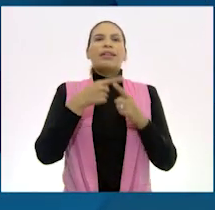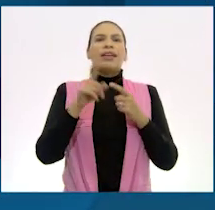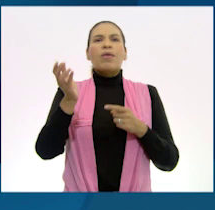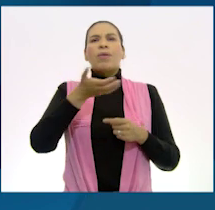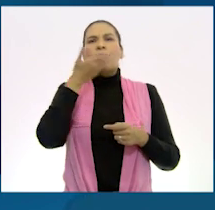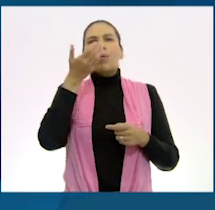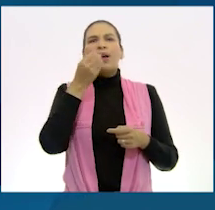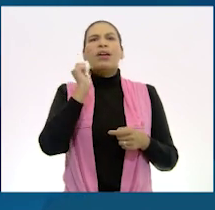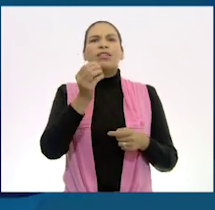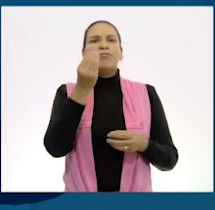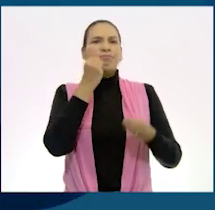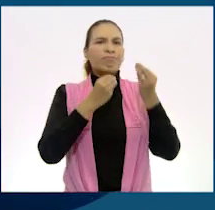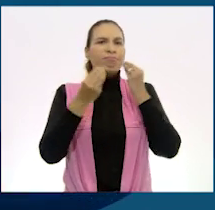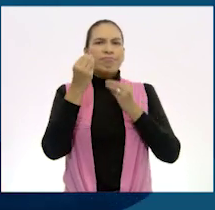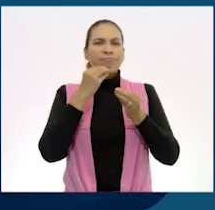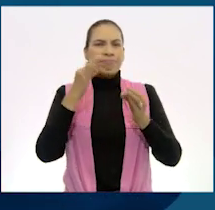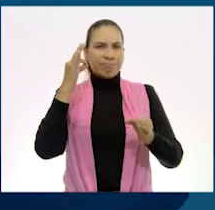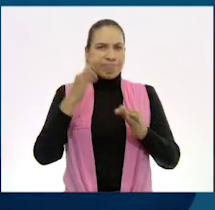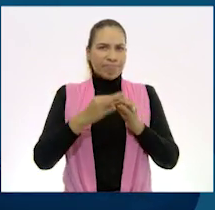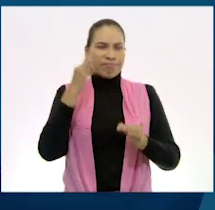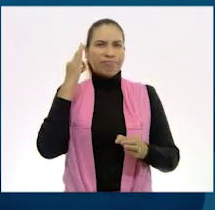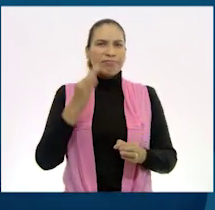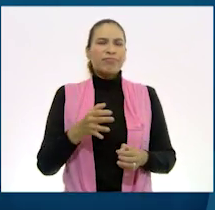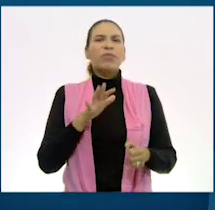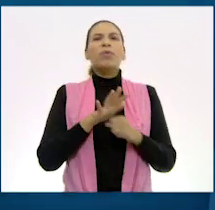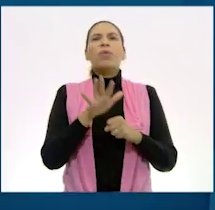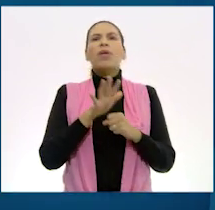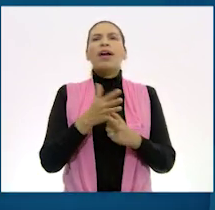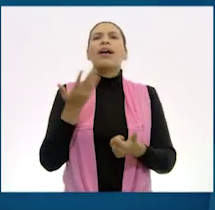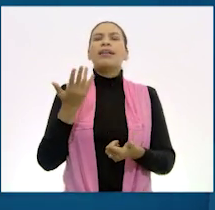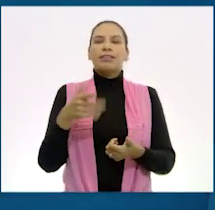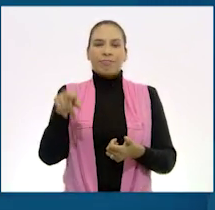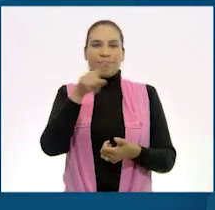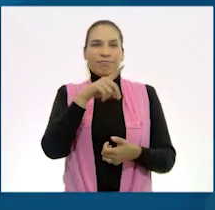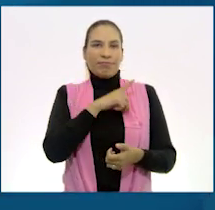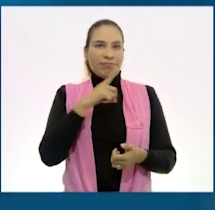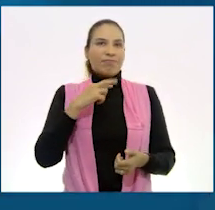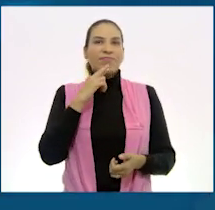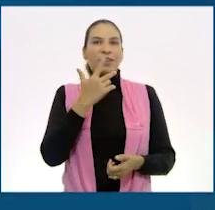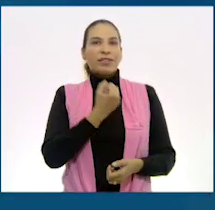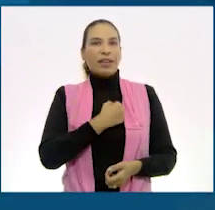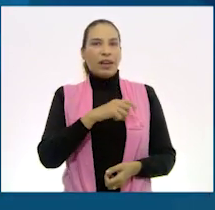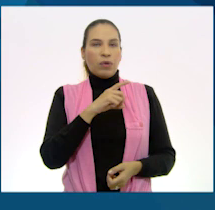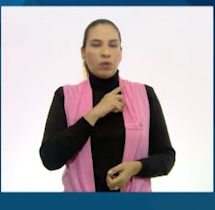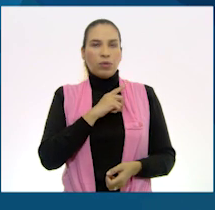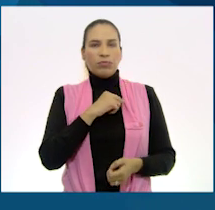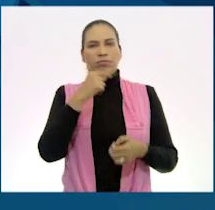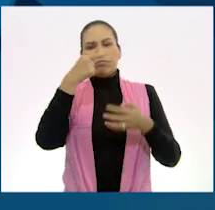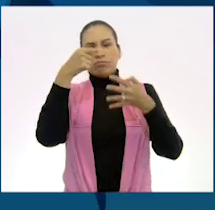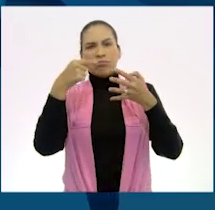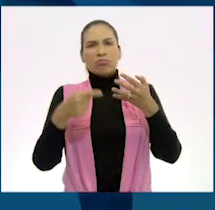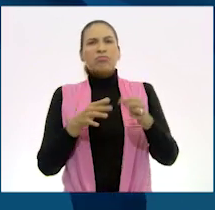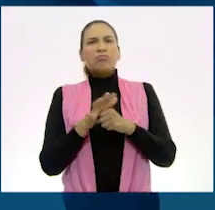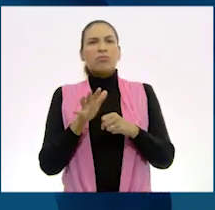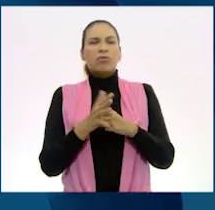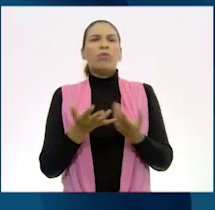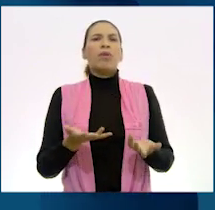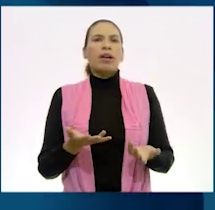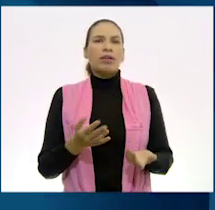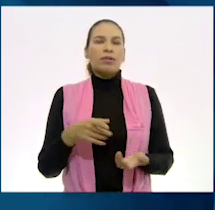hábitos alimentarios correctos favorece la buena salud. Entre ellos,